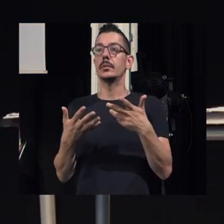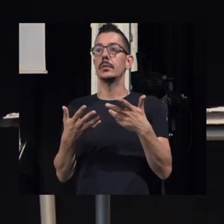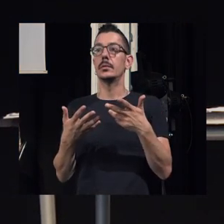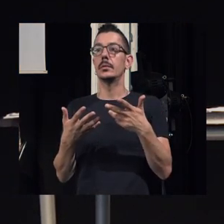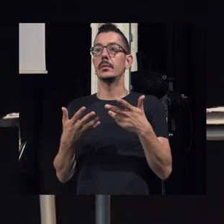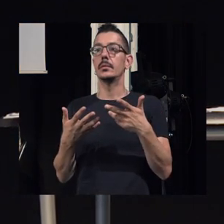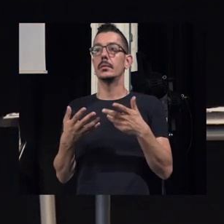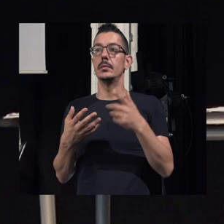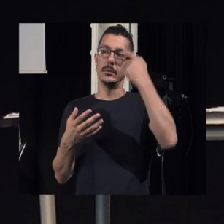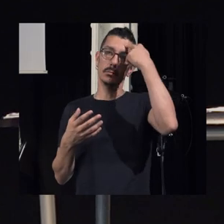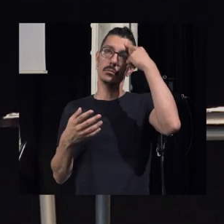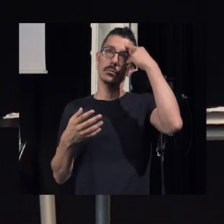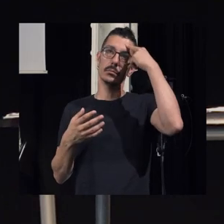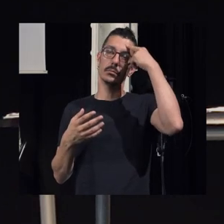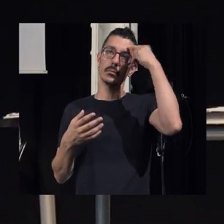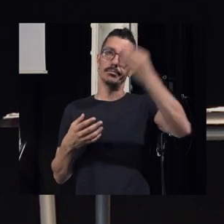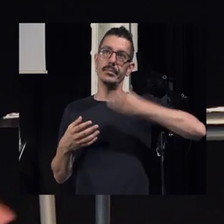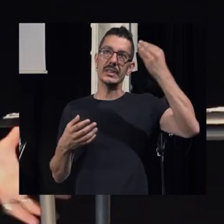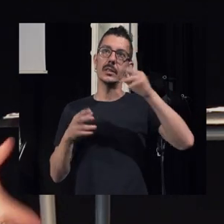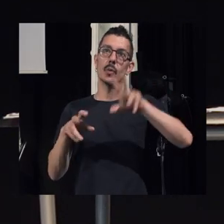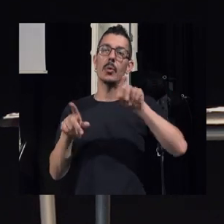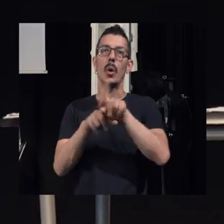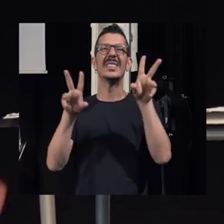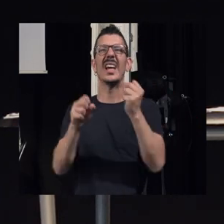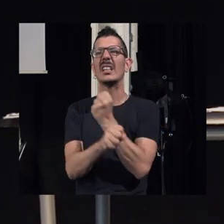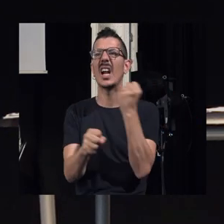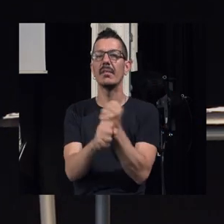a repensar el trabajo en torno a